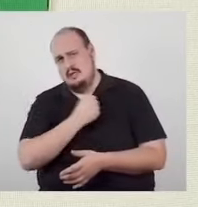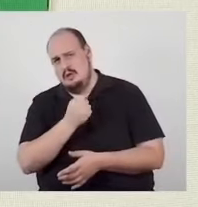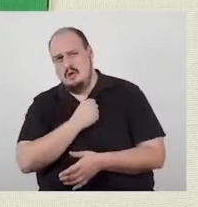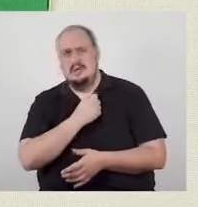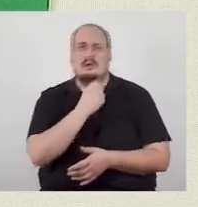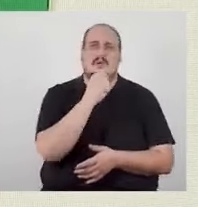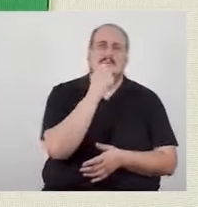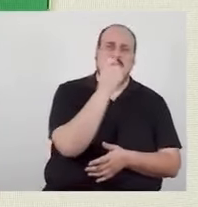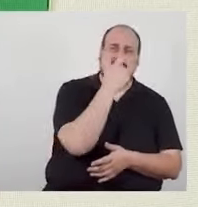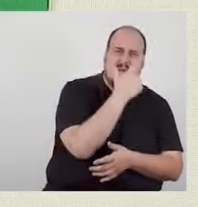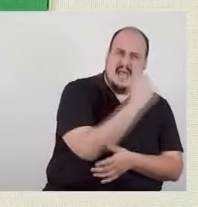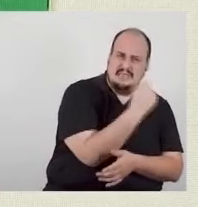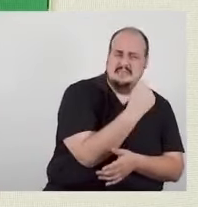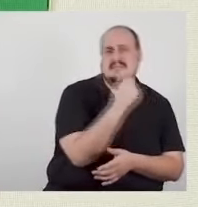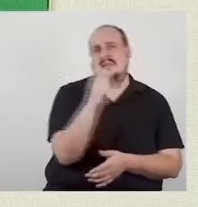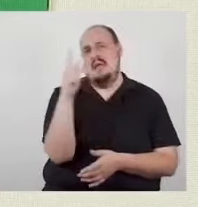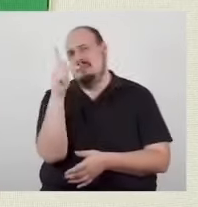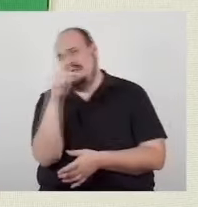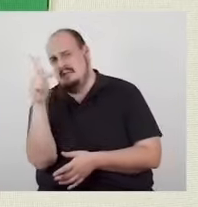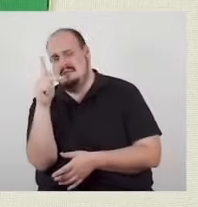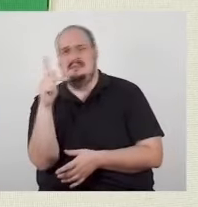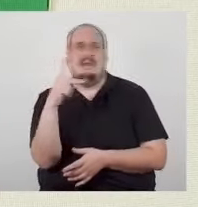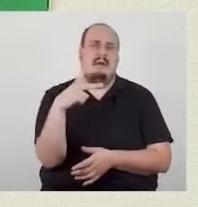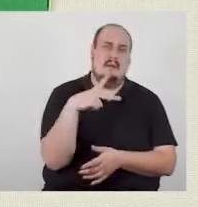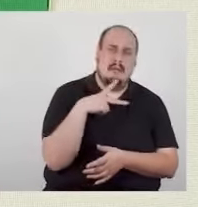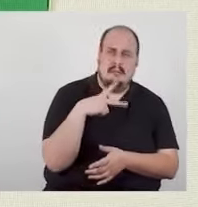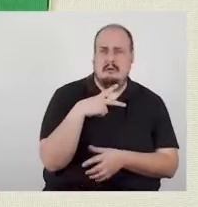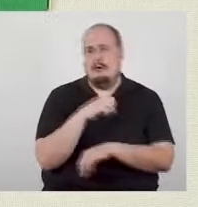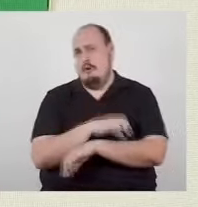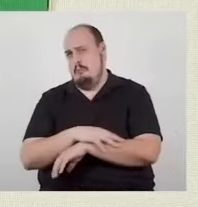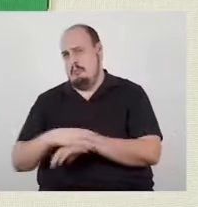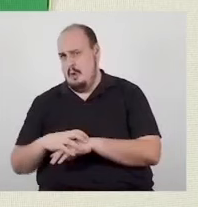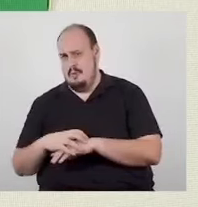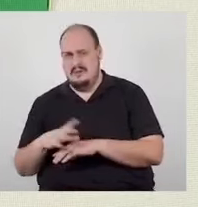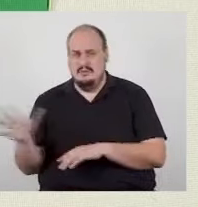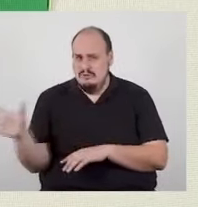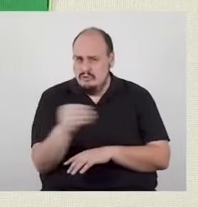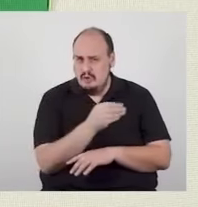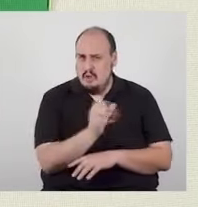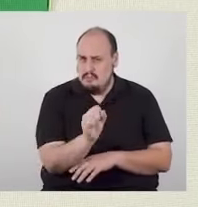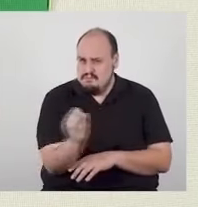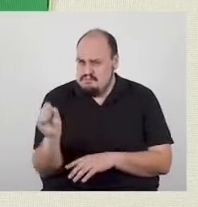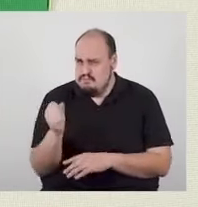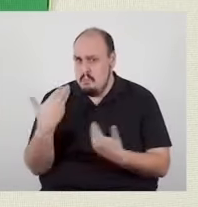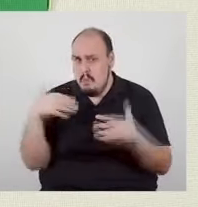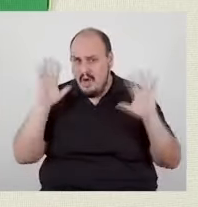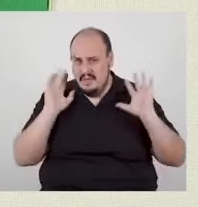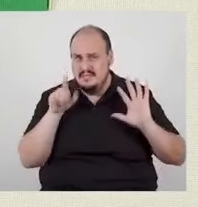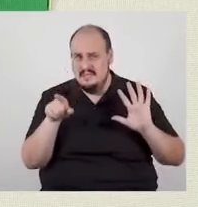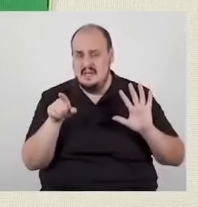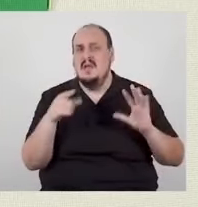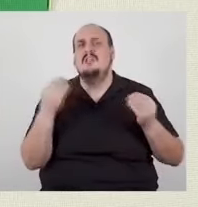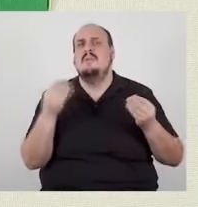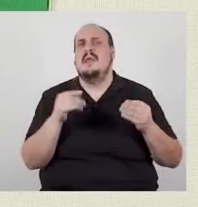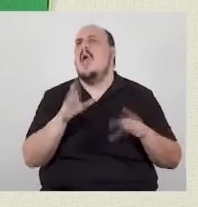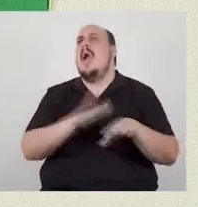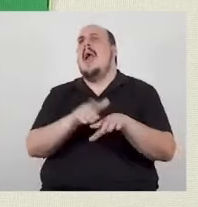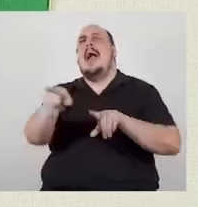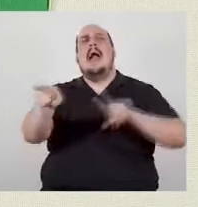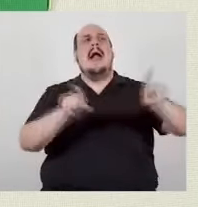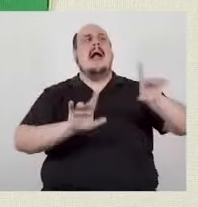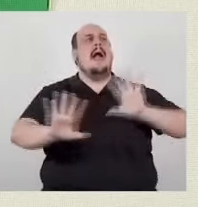El rico y el pobre. ¿Por qué aclaro esto? Para que dejemos de tirar la pelota afuera. Para que nos hagamos cargo de una vez, si es que podemos,